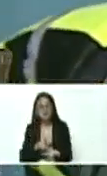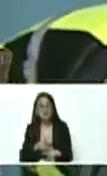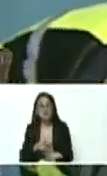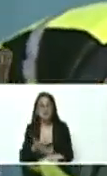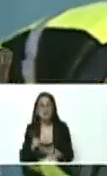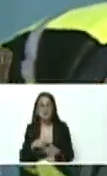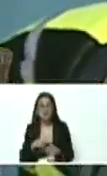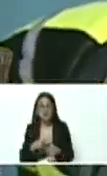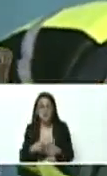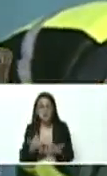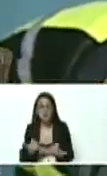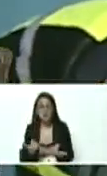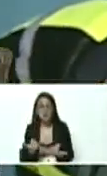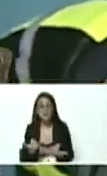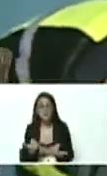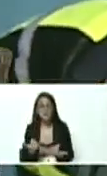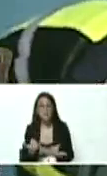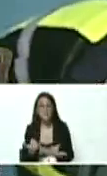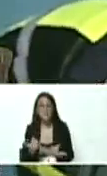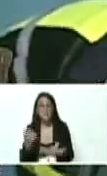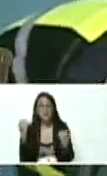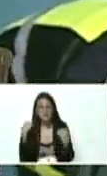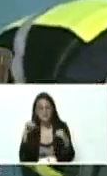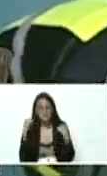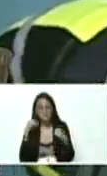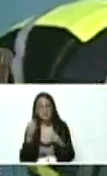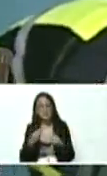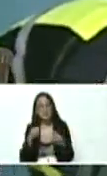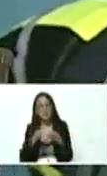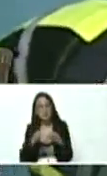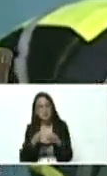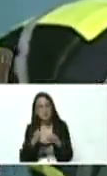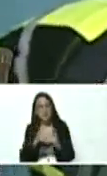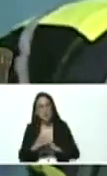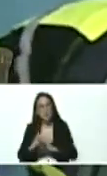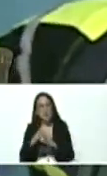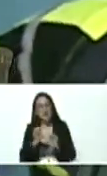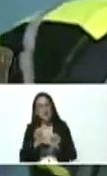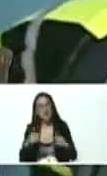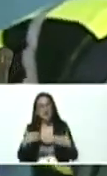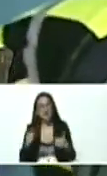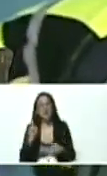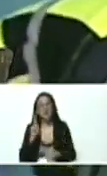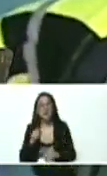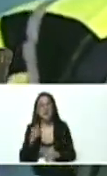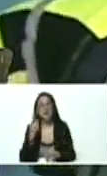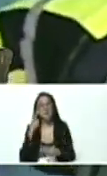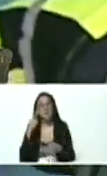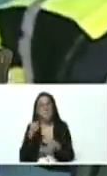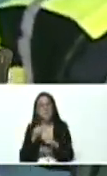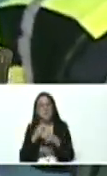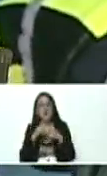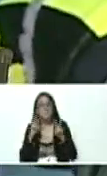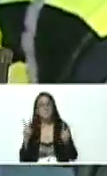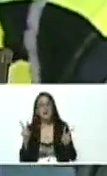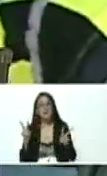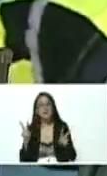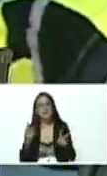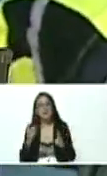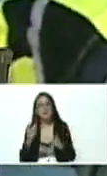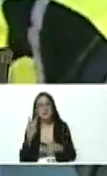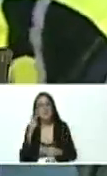presidente, el ejercicio que hacemos desde las brigadas comunitarias de educación y salud es también un ejercicio por la paz, es un ejercicio por la